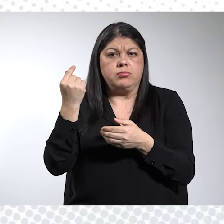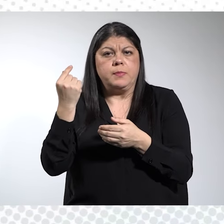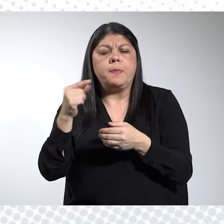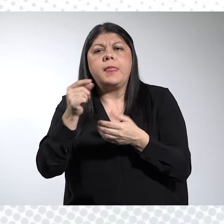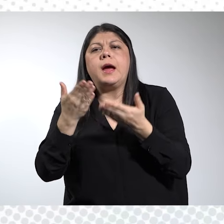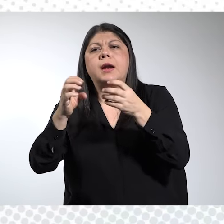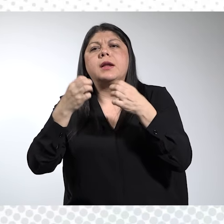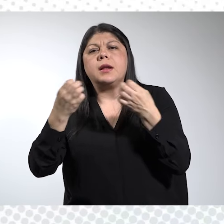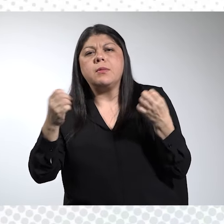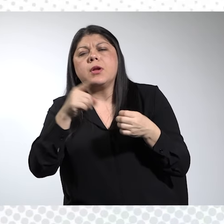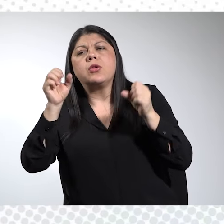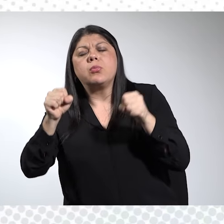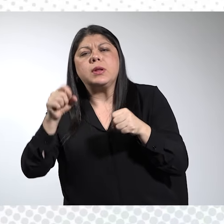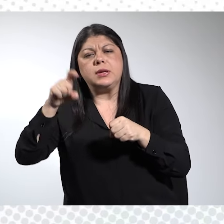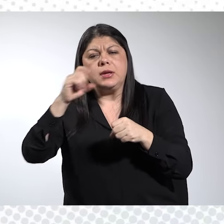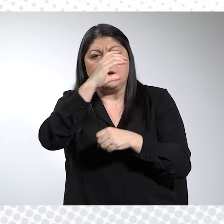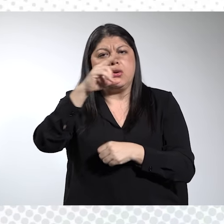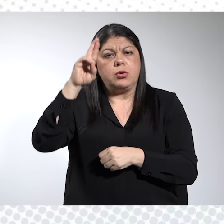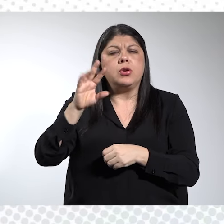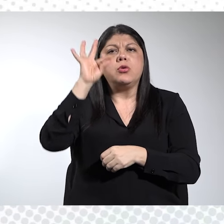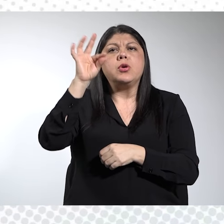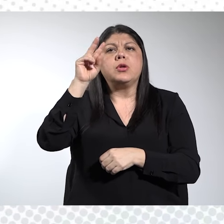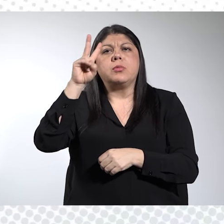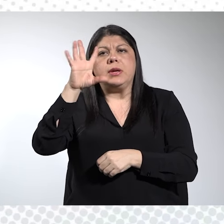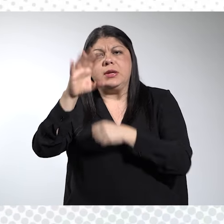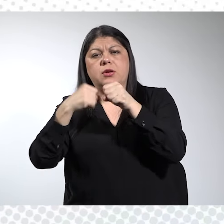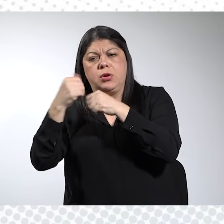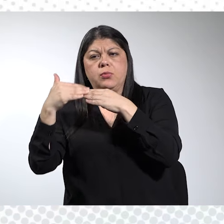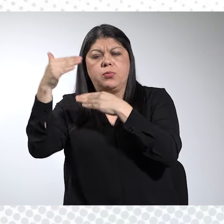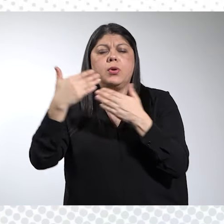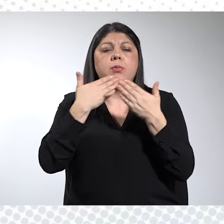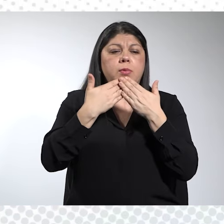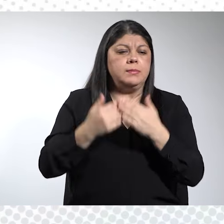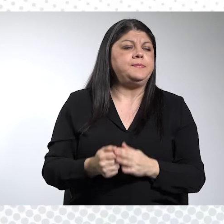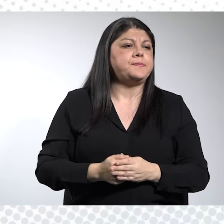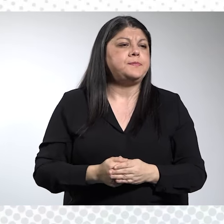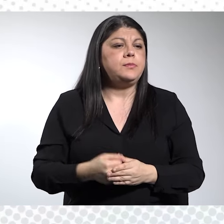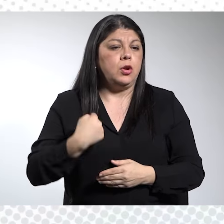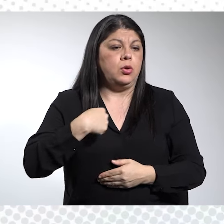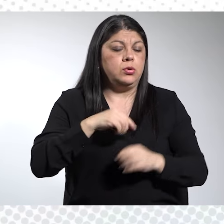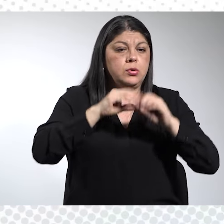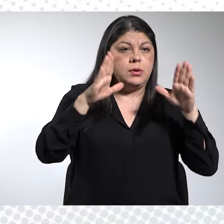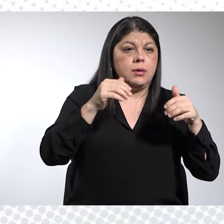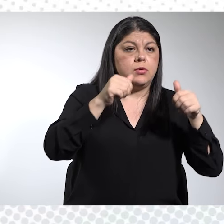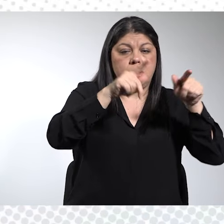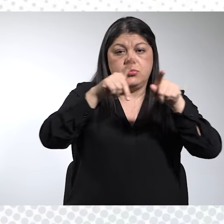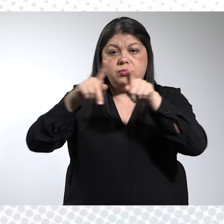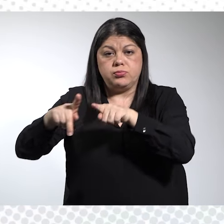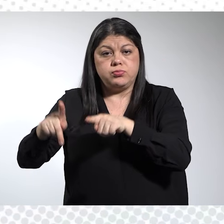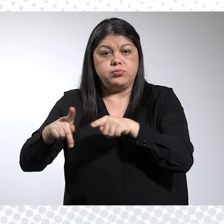poderles dar las herramientas que ellos necesitan en la Costa Rica de los próximos 25 años. Muy bien. Tenemos claro que la